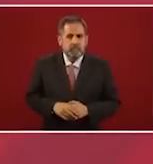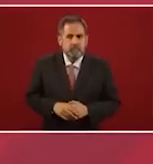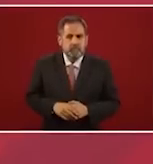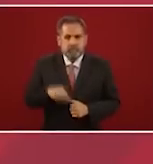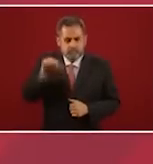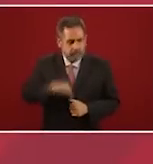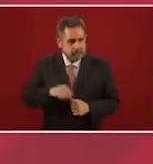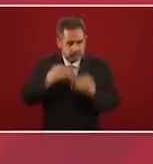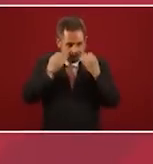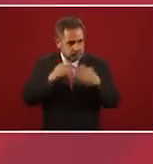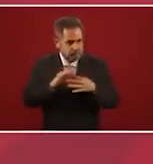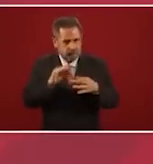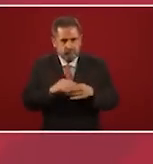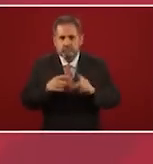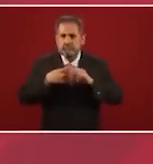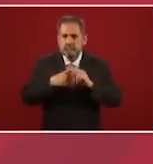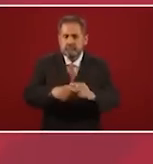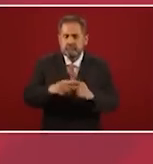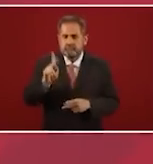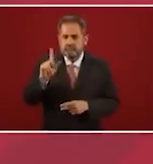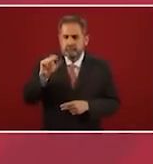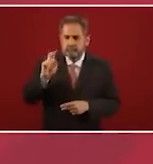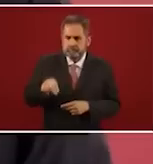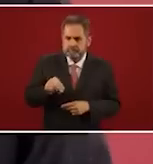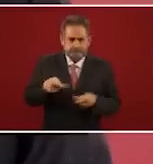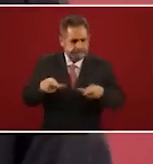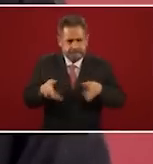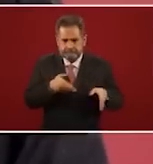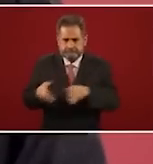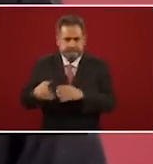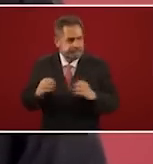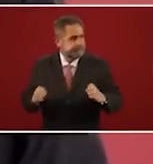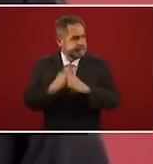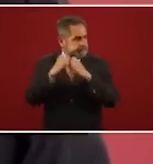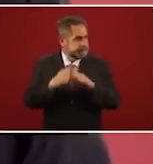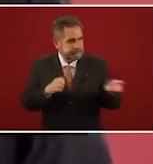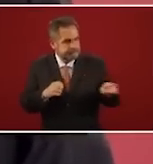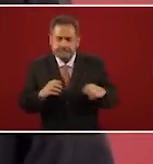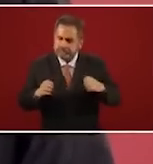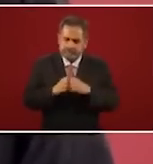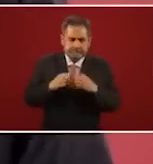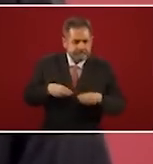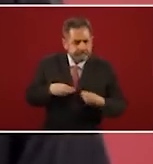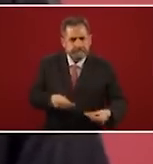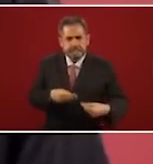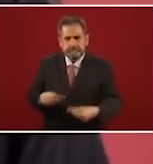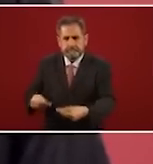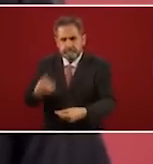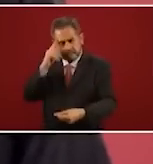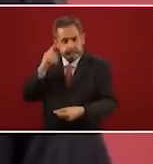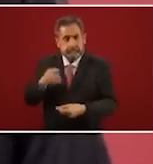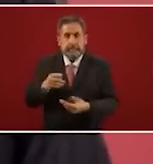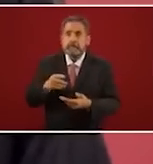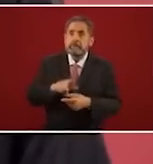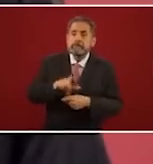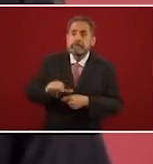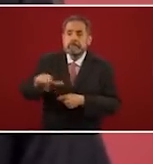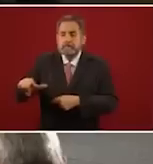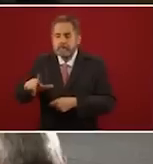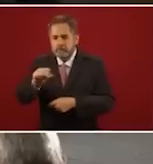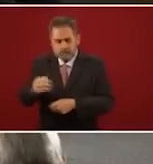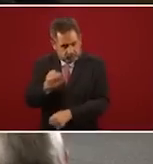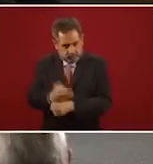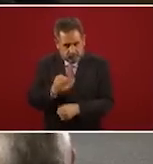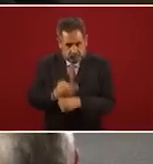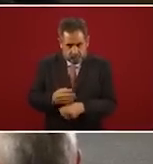¿sí?, se inicie un plan de emergencia para que no les falte los medicamentos